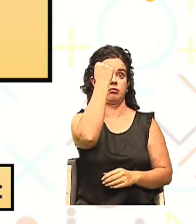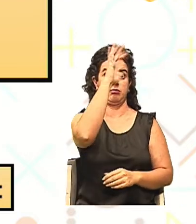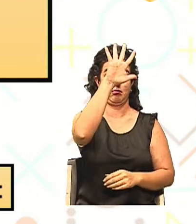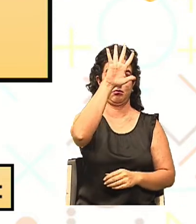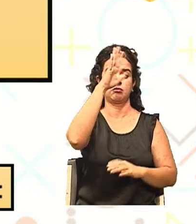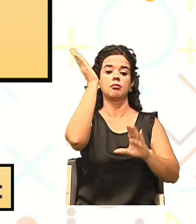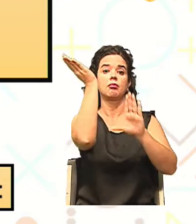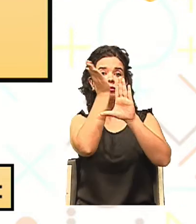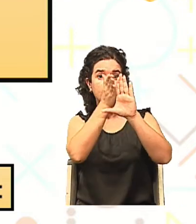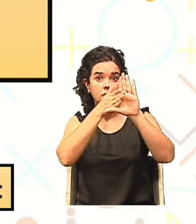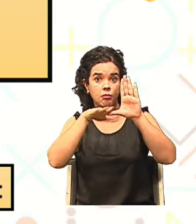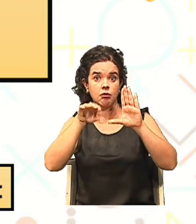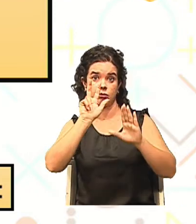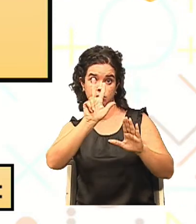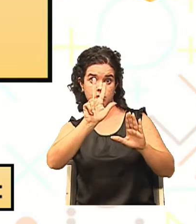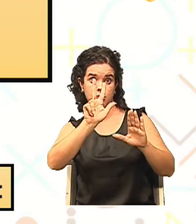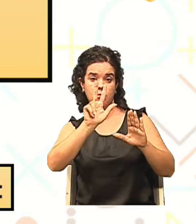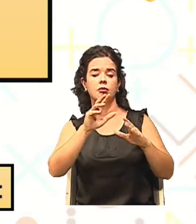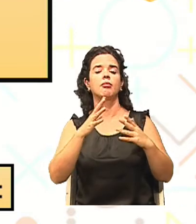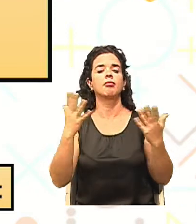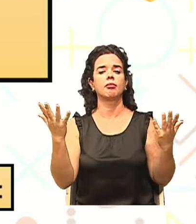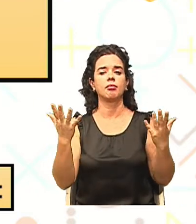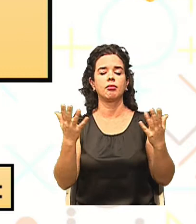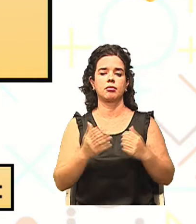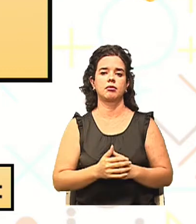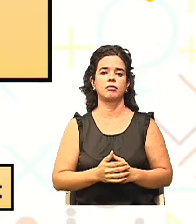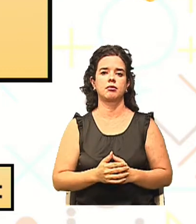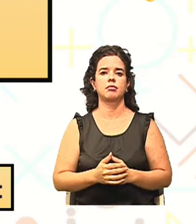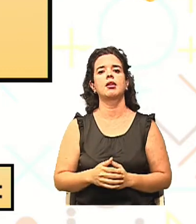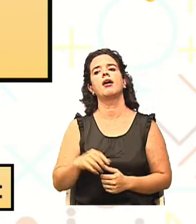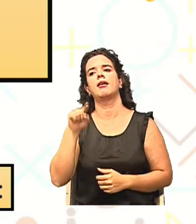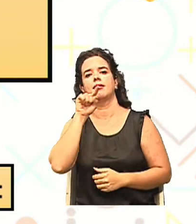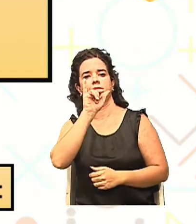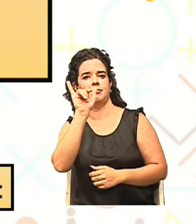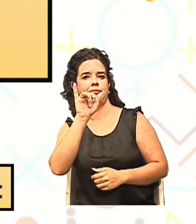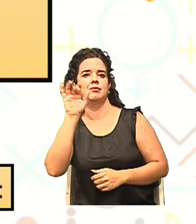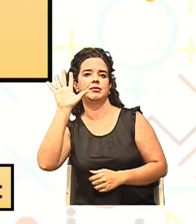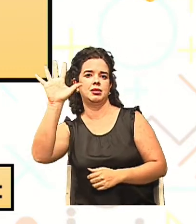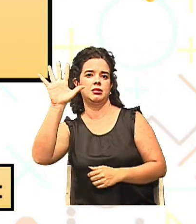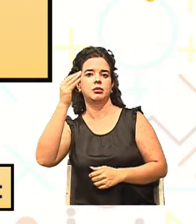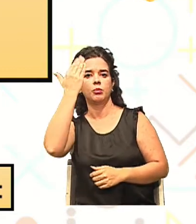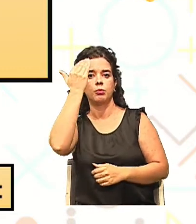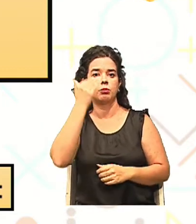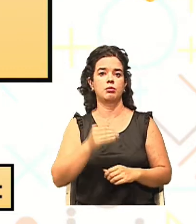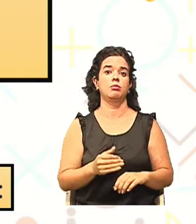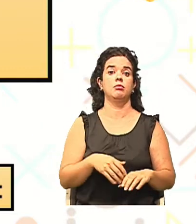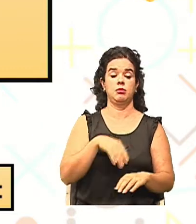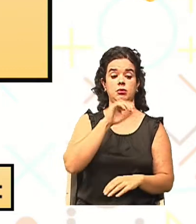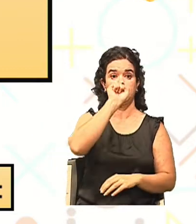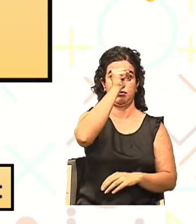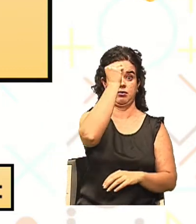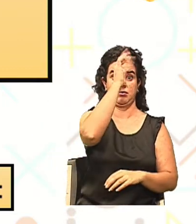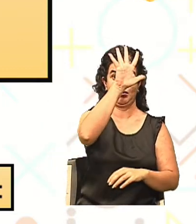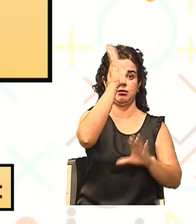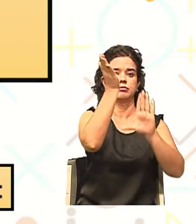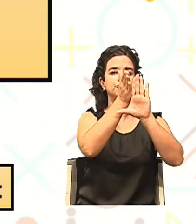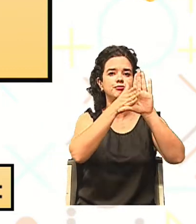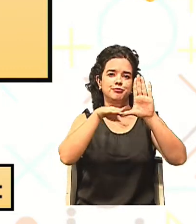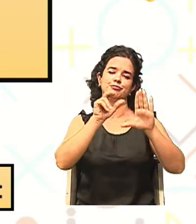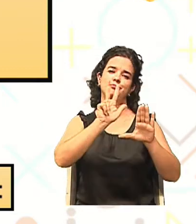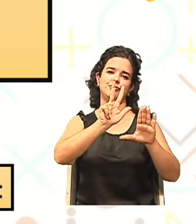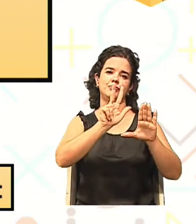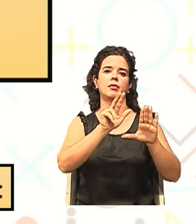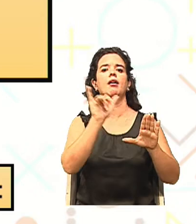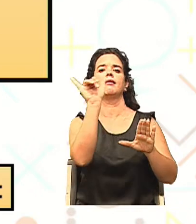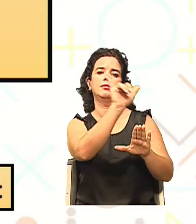3 corresponde a 5, porque al dividir 15 entre 3, obtenemos